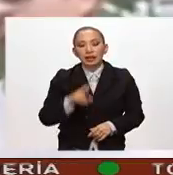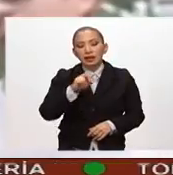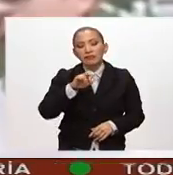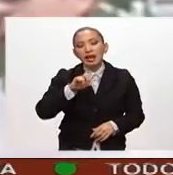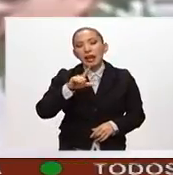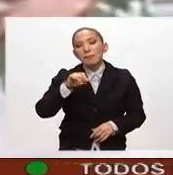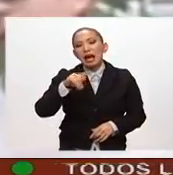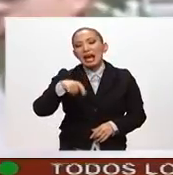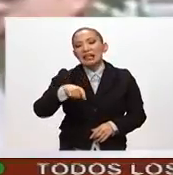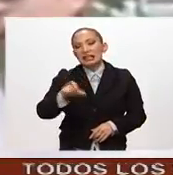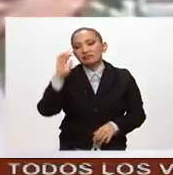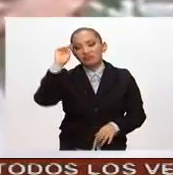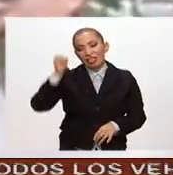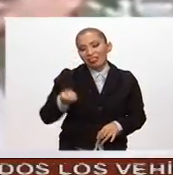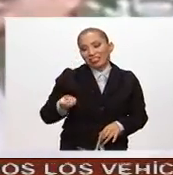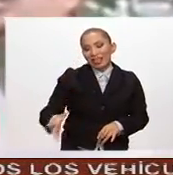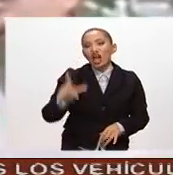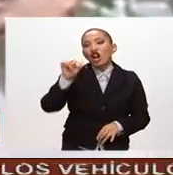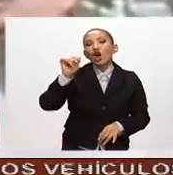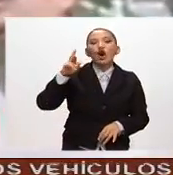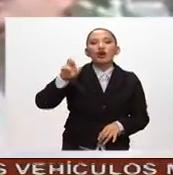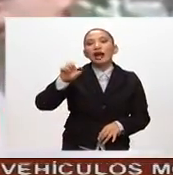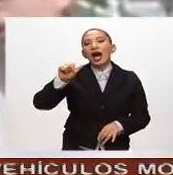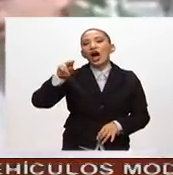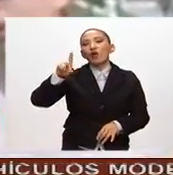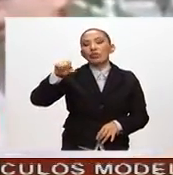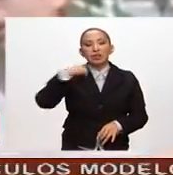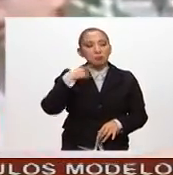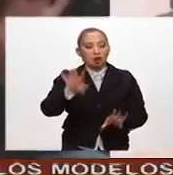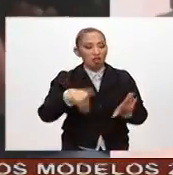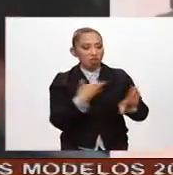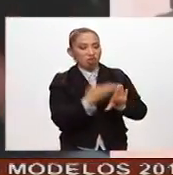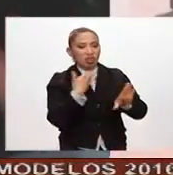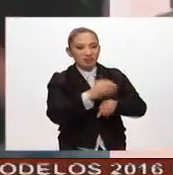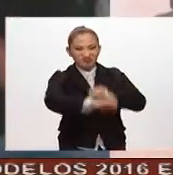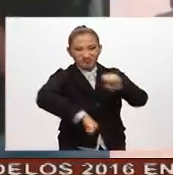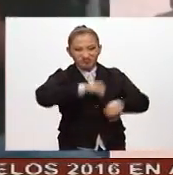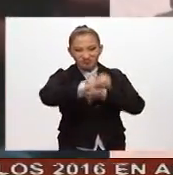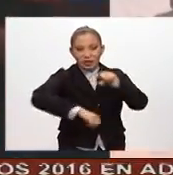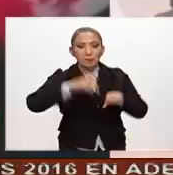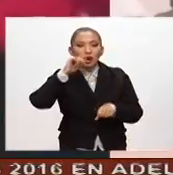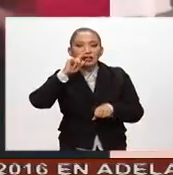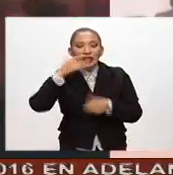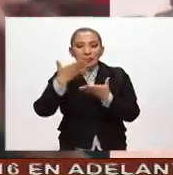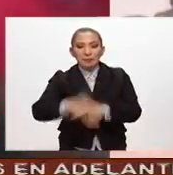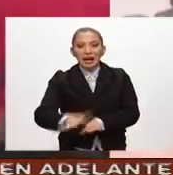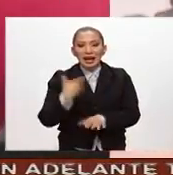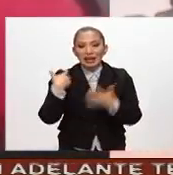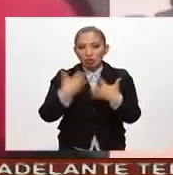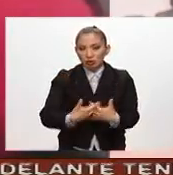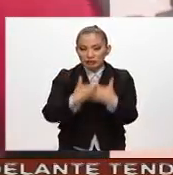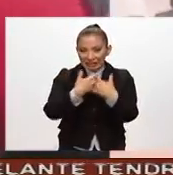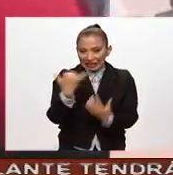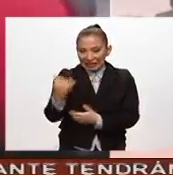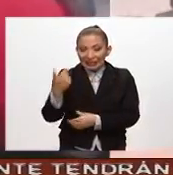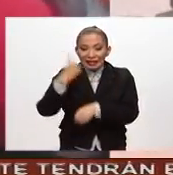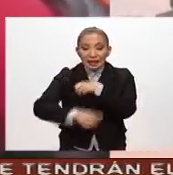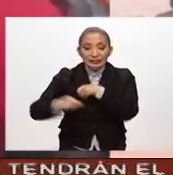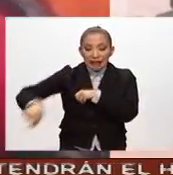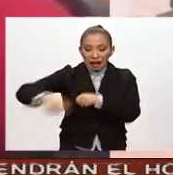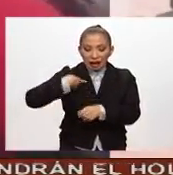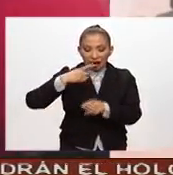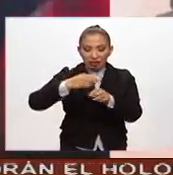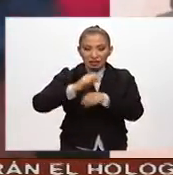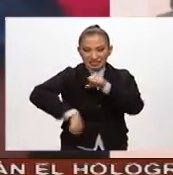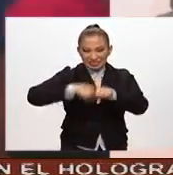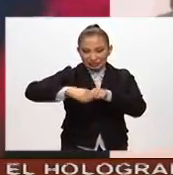Rafael Márquez Gasperín, mejor conocido como Lord Audi, señalado por agredir a un ciclista, un policía bancario e industrial y dañar a una unidad